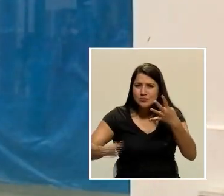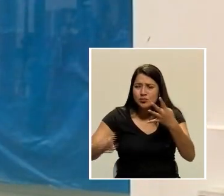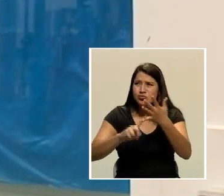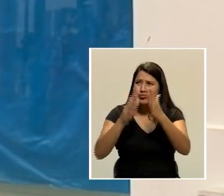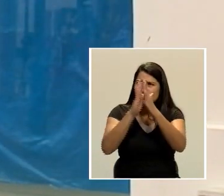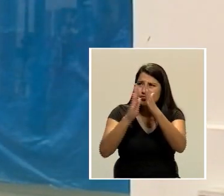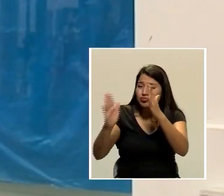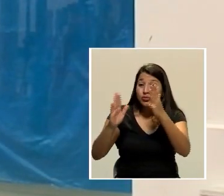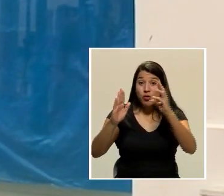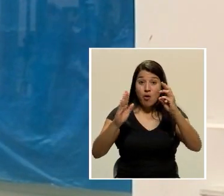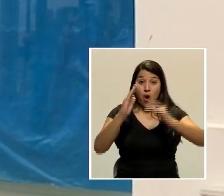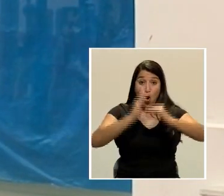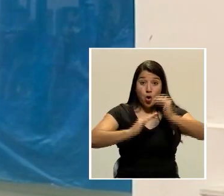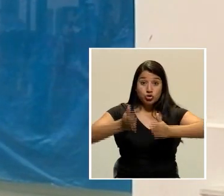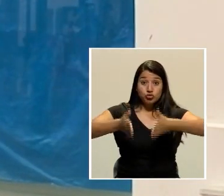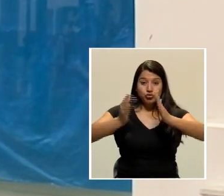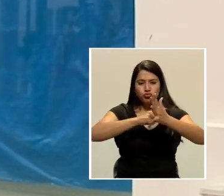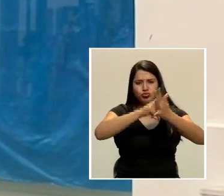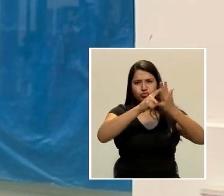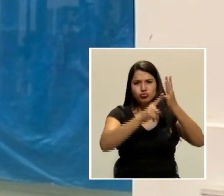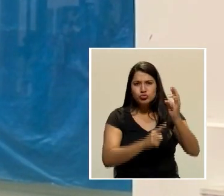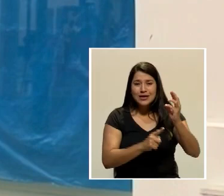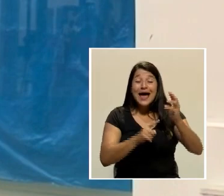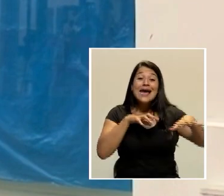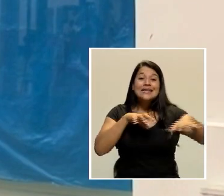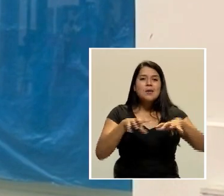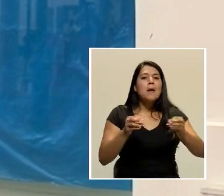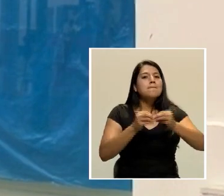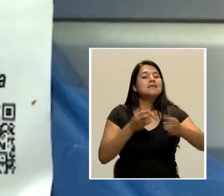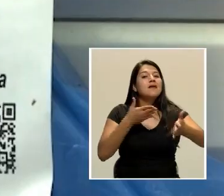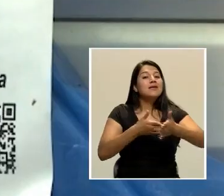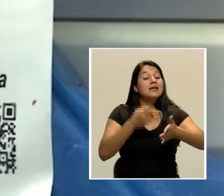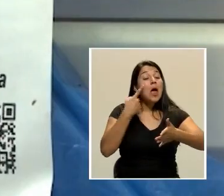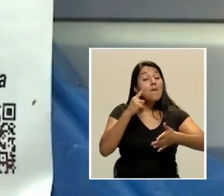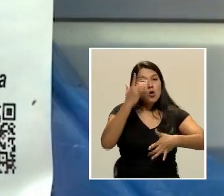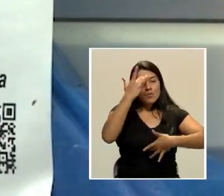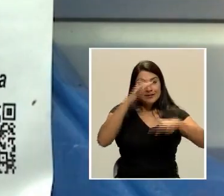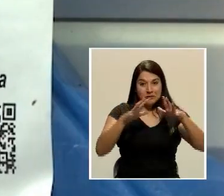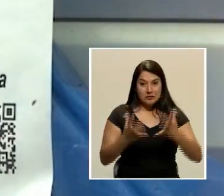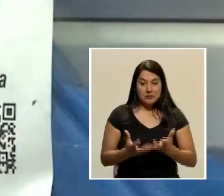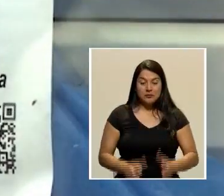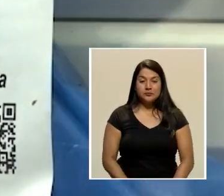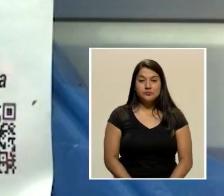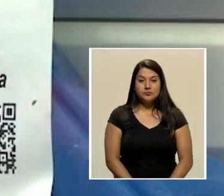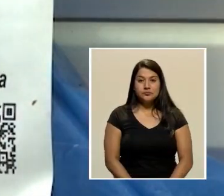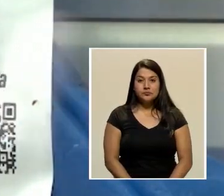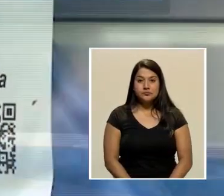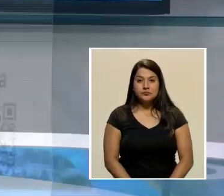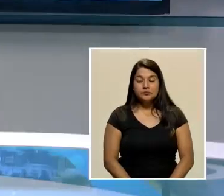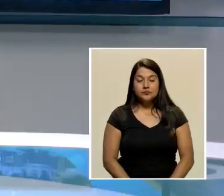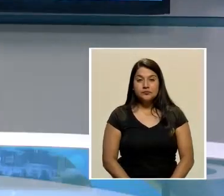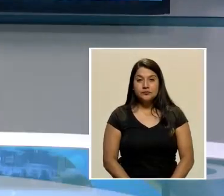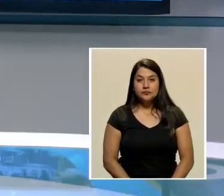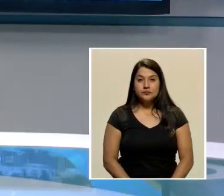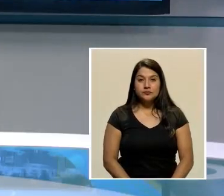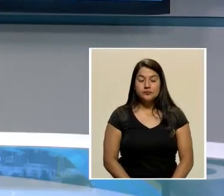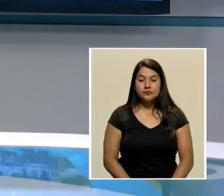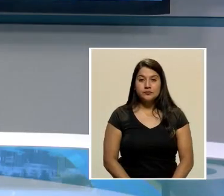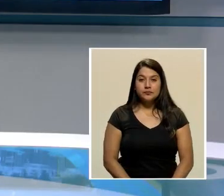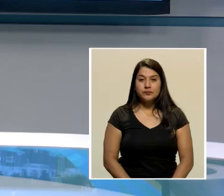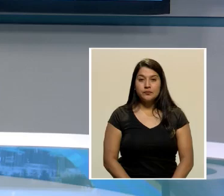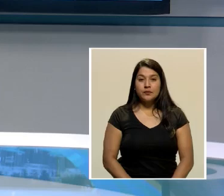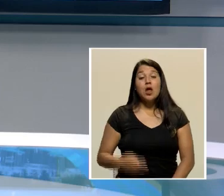Y ahora, en medio de la pandemia, le reprochamos que todavía es un mudo testigo de la destrucción del tejido social. El comercio, el